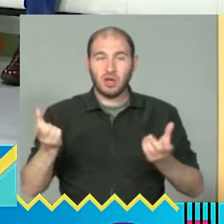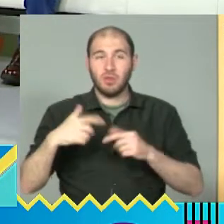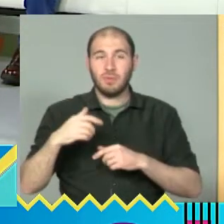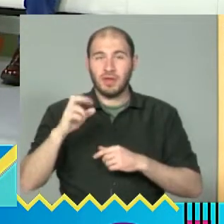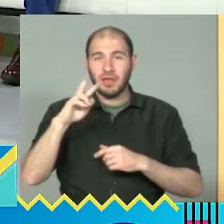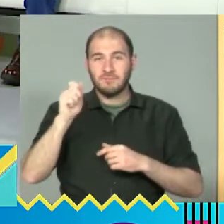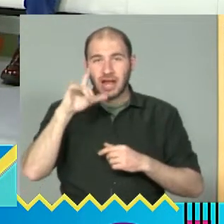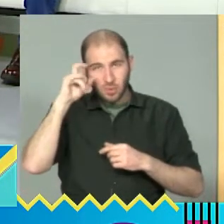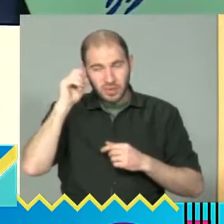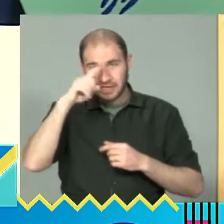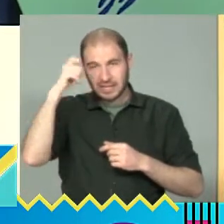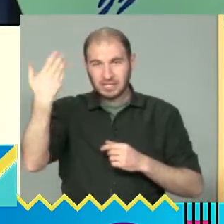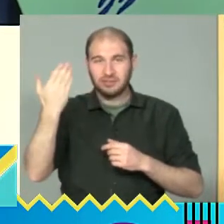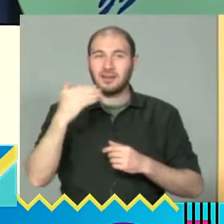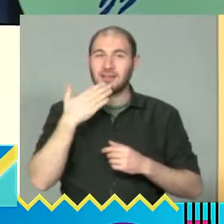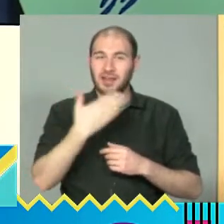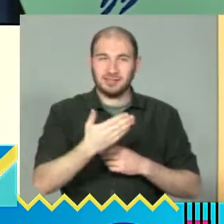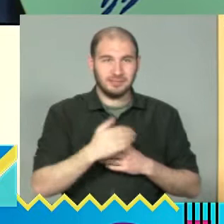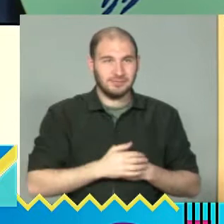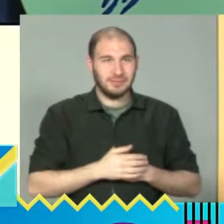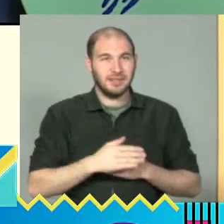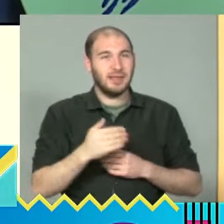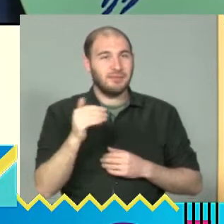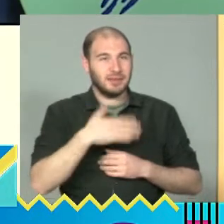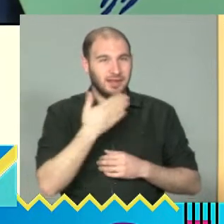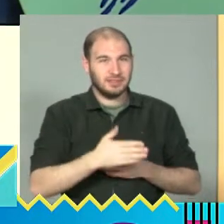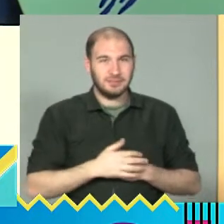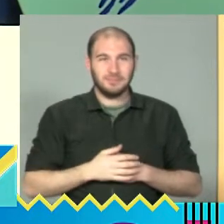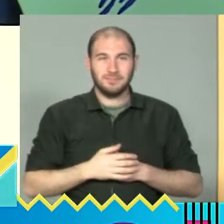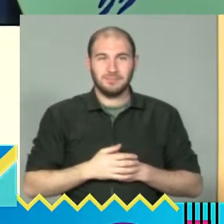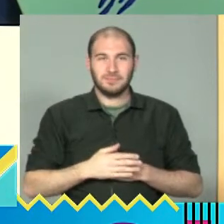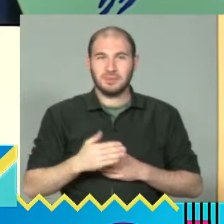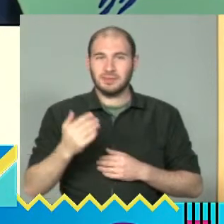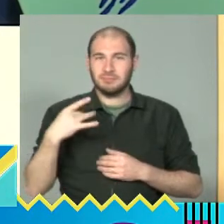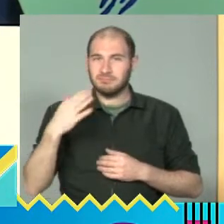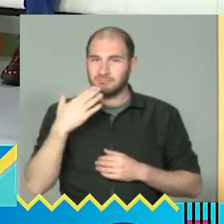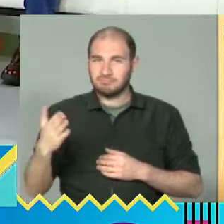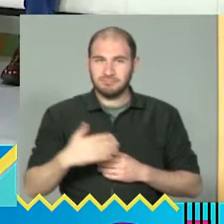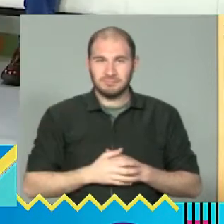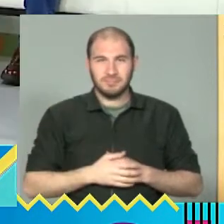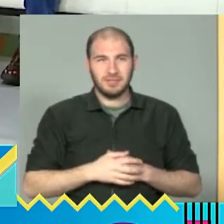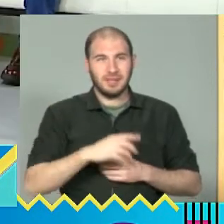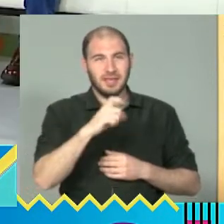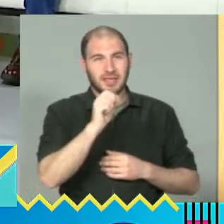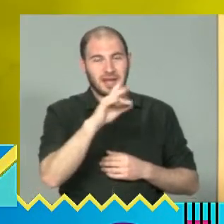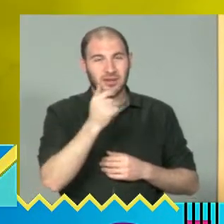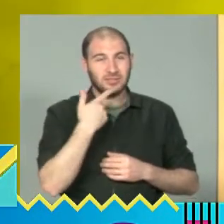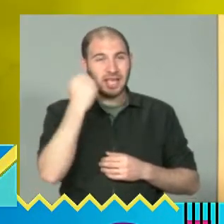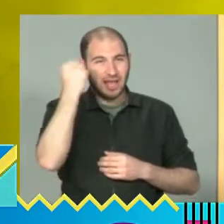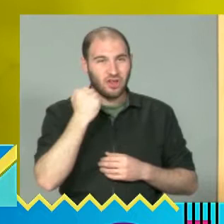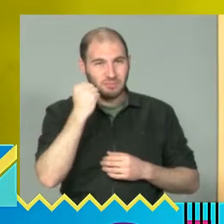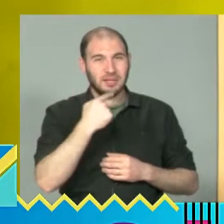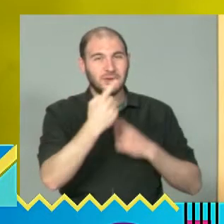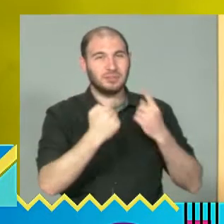consultora Value International Group. Muchísimas gracias, Daniel, por estar presente. Muchas gracias por la invitación. Carlos Rojo, economista y